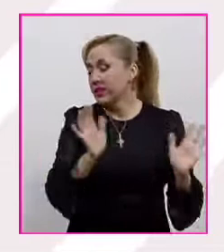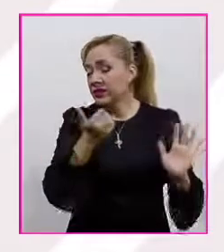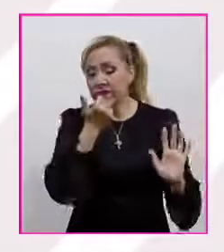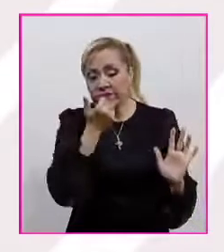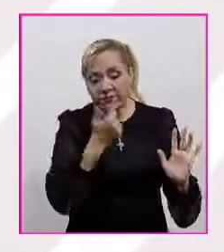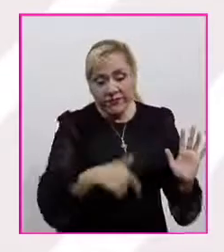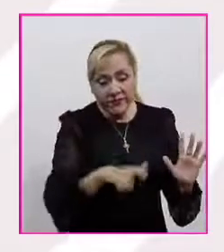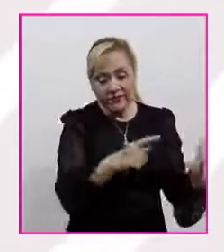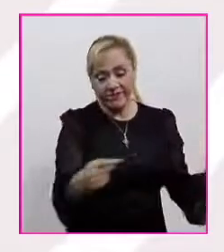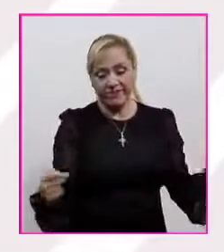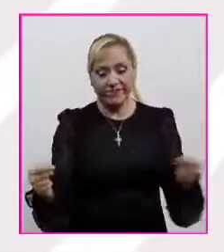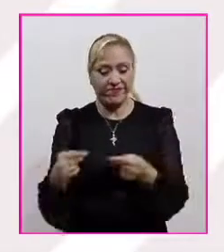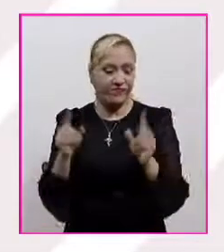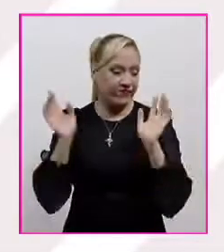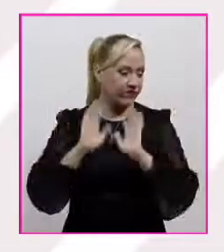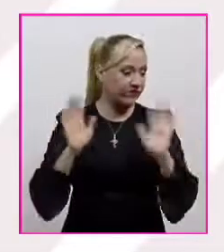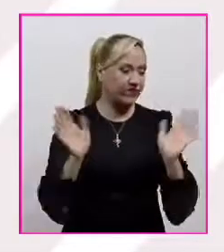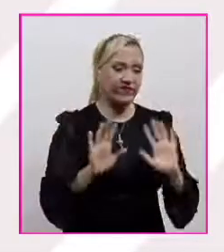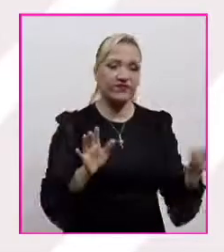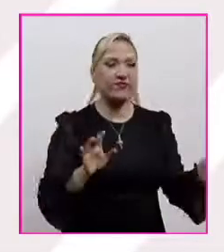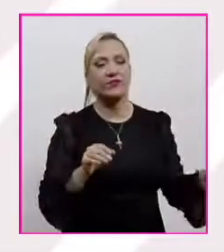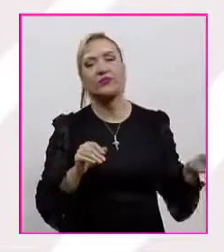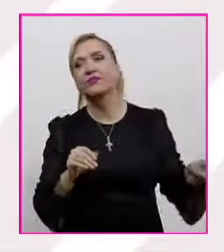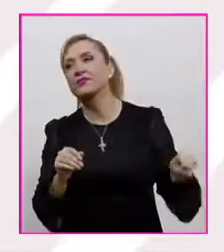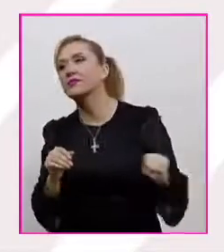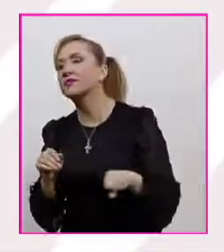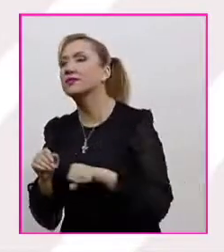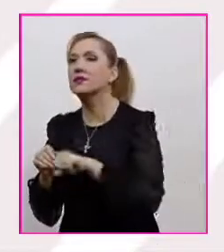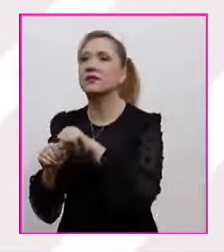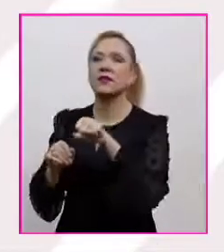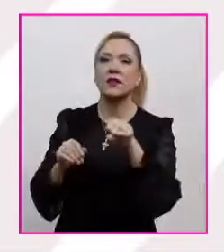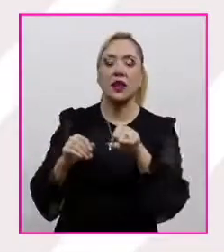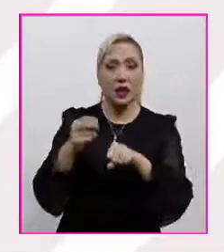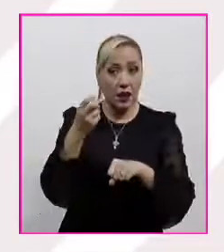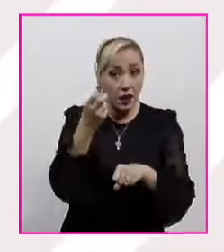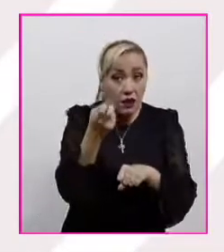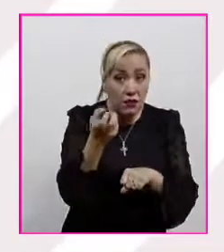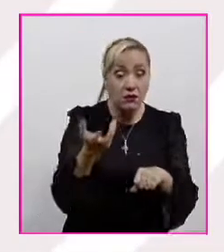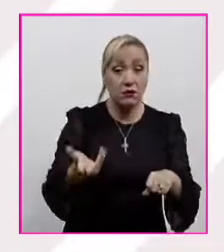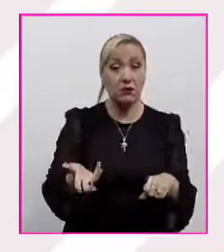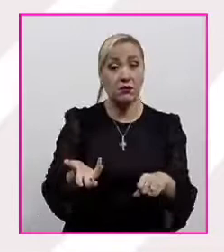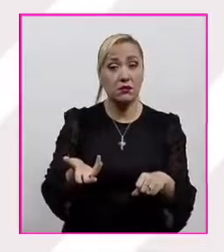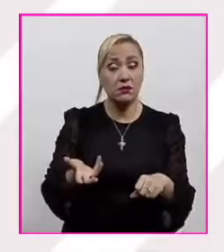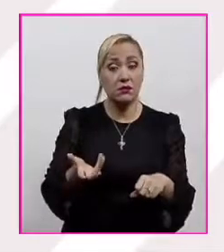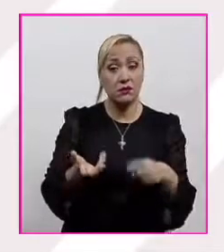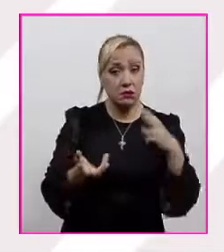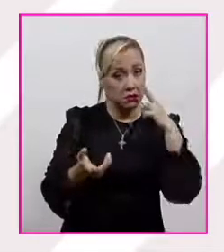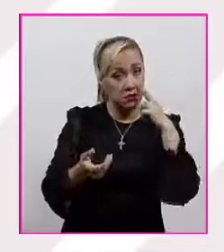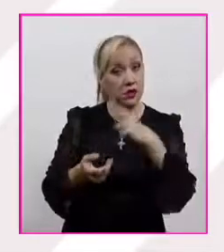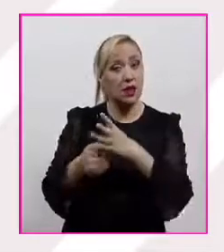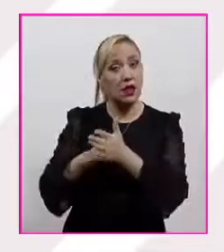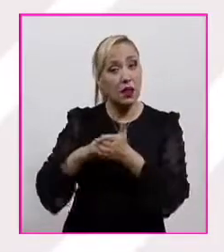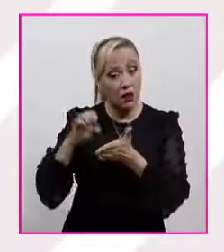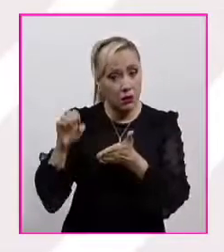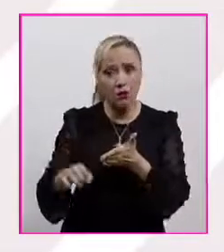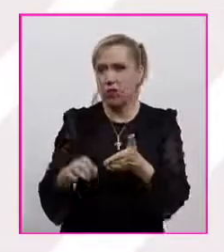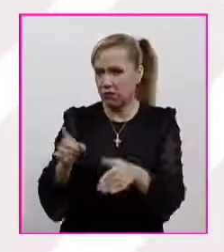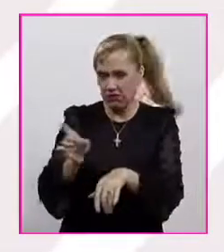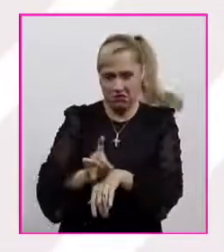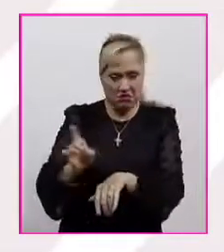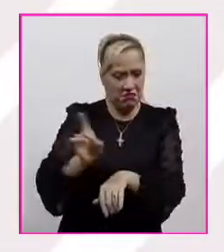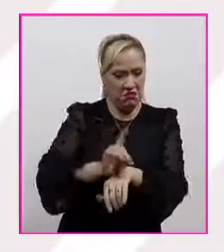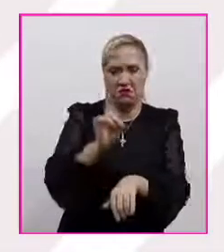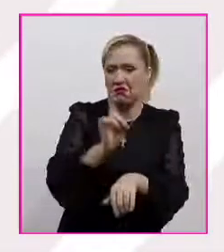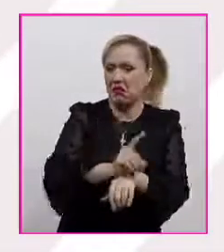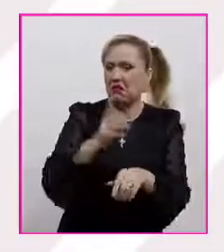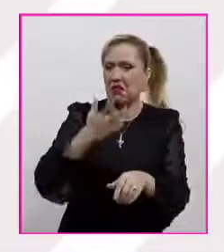alumnos con sus hijas, ¿no? Pero en este caso me gustaría que lo viéramos con una realidad que la llevamos